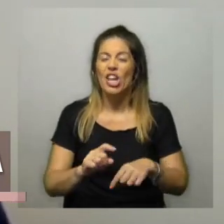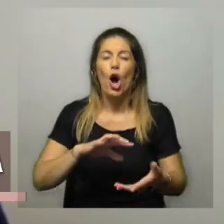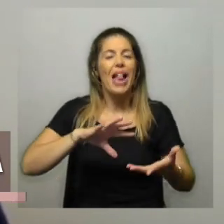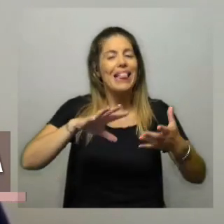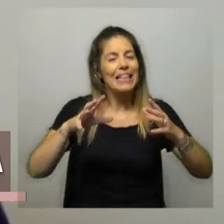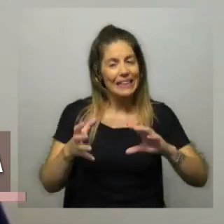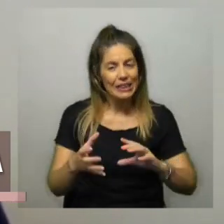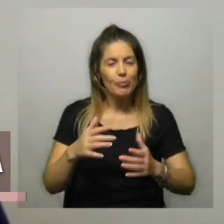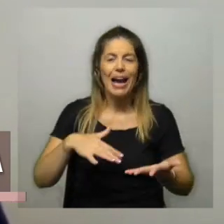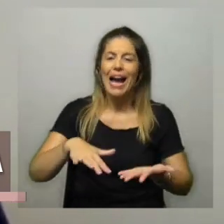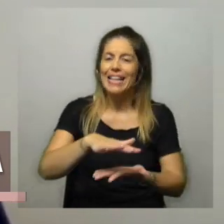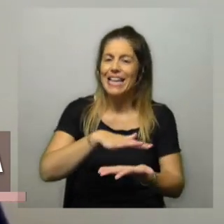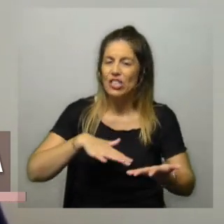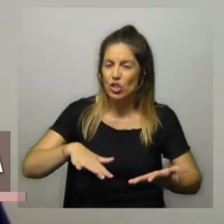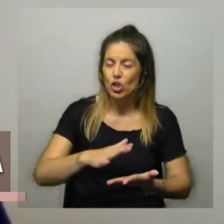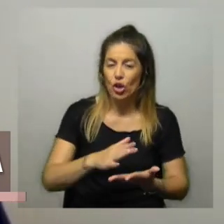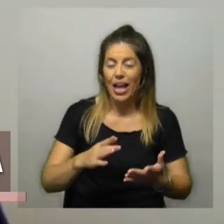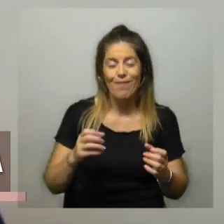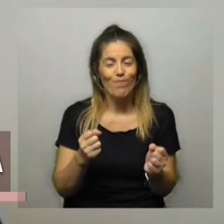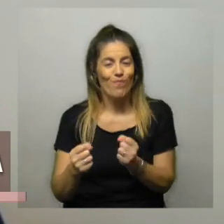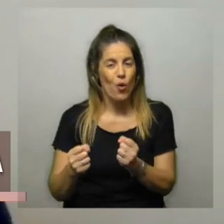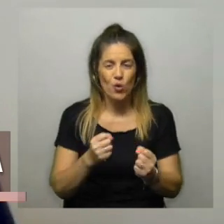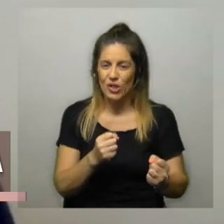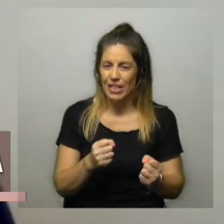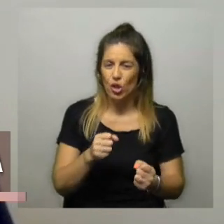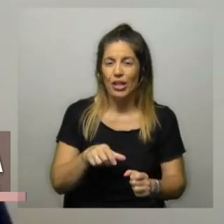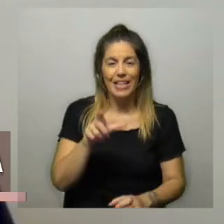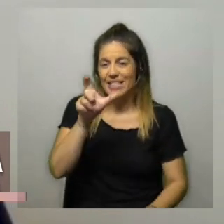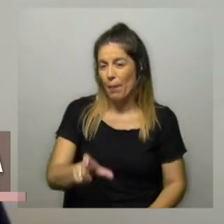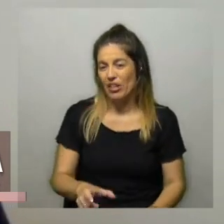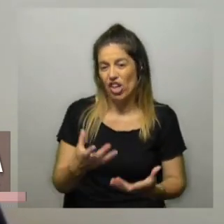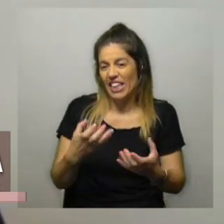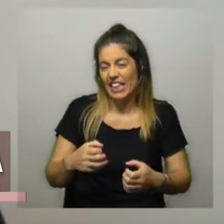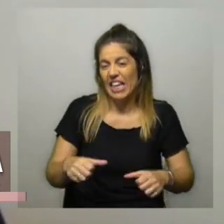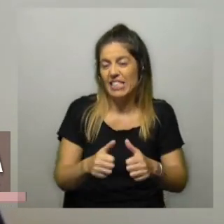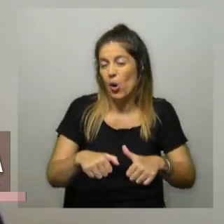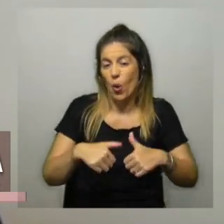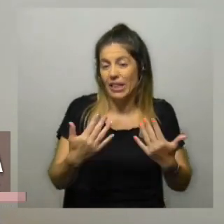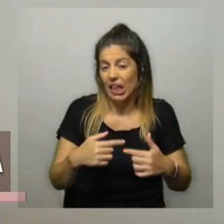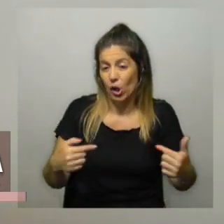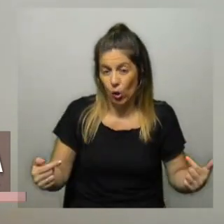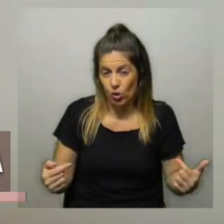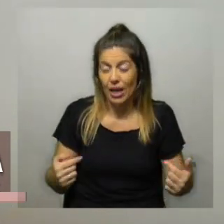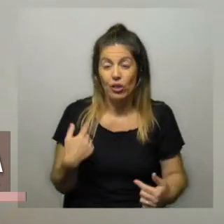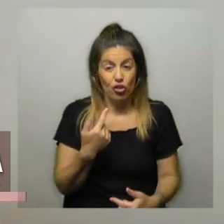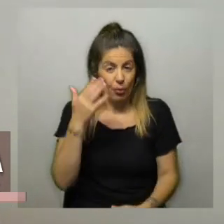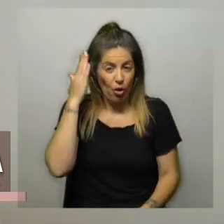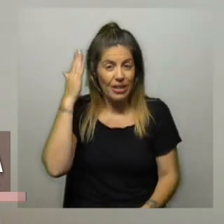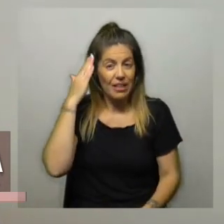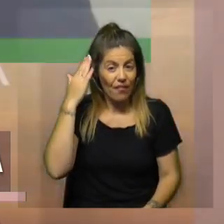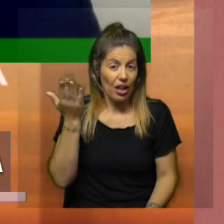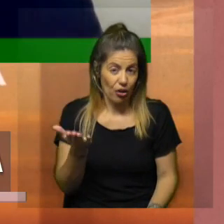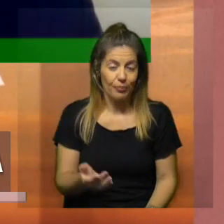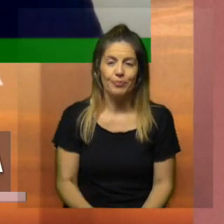clima en Brasil es muy tenso y esa gente está dispuesta a todo y tenemos que saberlo y actuar conforme. Ayer